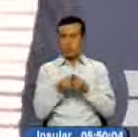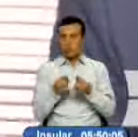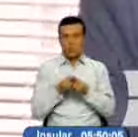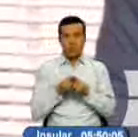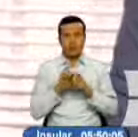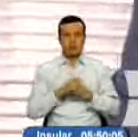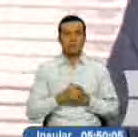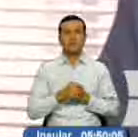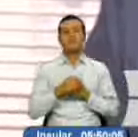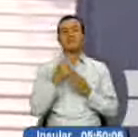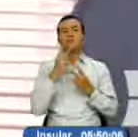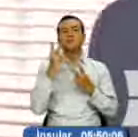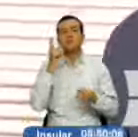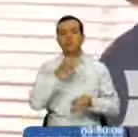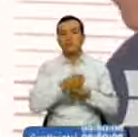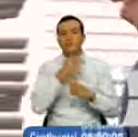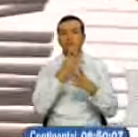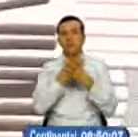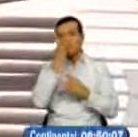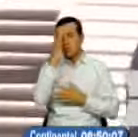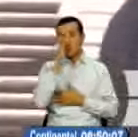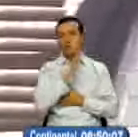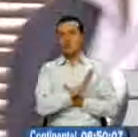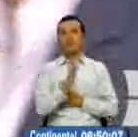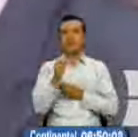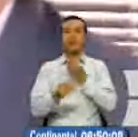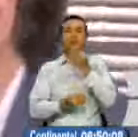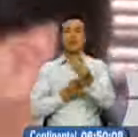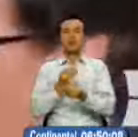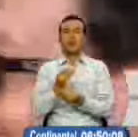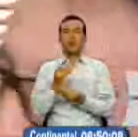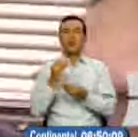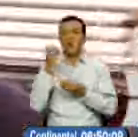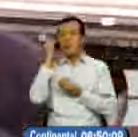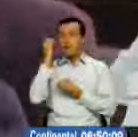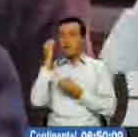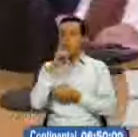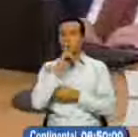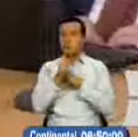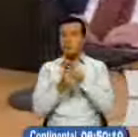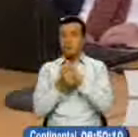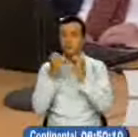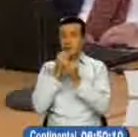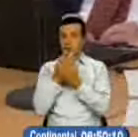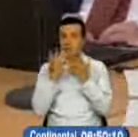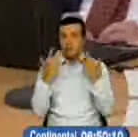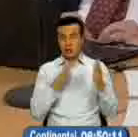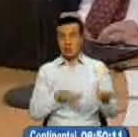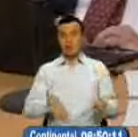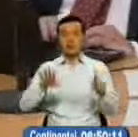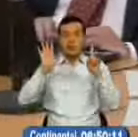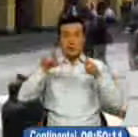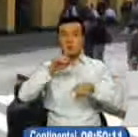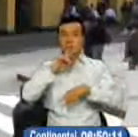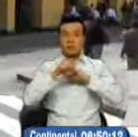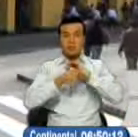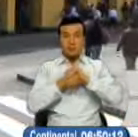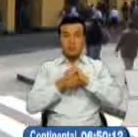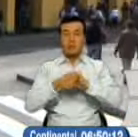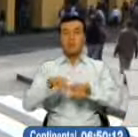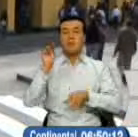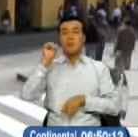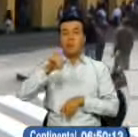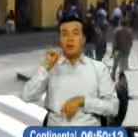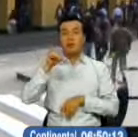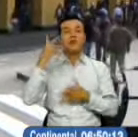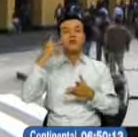excepción. Sobre él pesa una orden de prisión por el posible cometimiento del delito de divulgación de información reservada. Es por ello que tras 6 meses de ocultarse, este martes